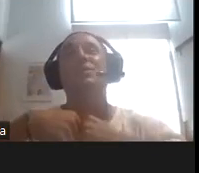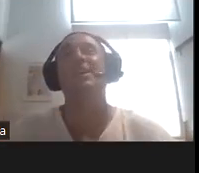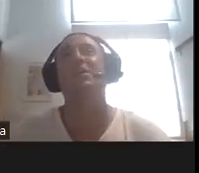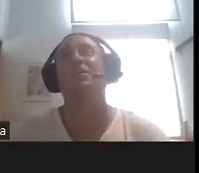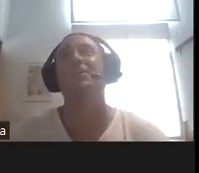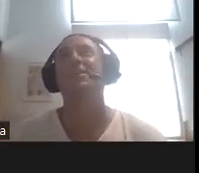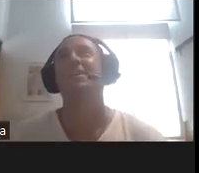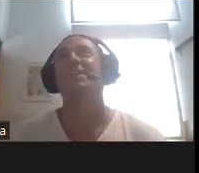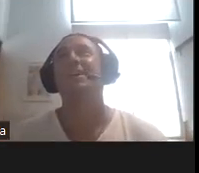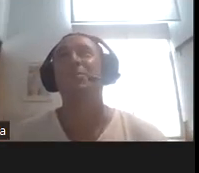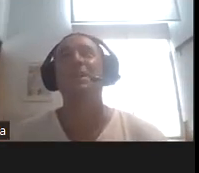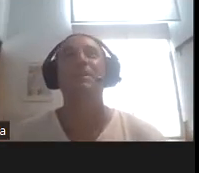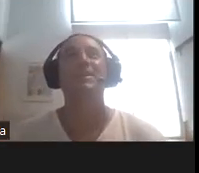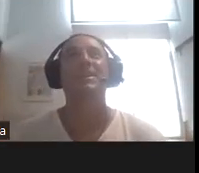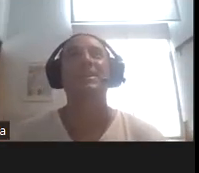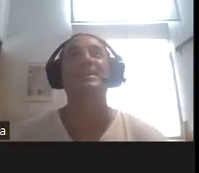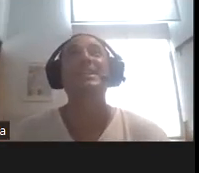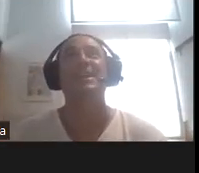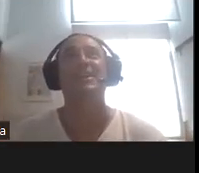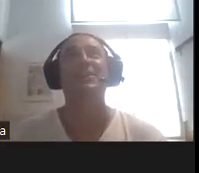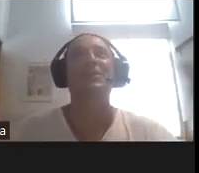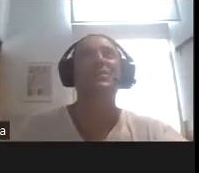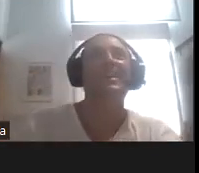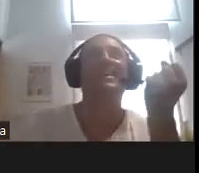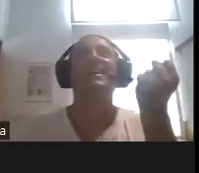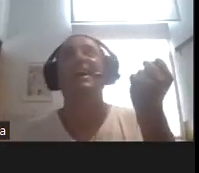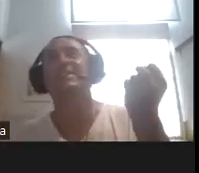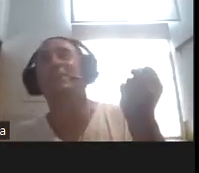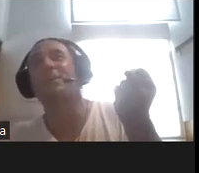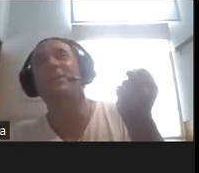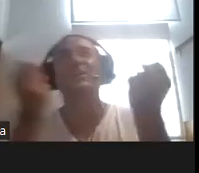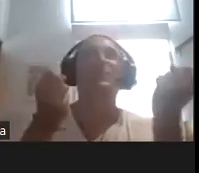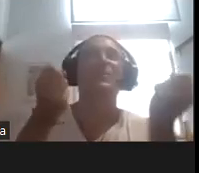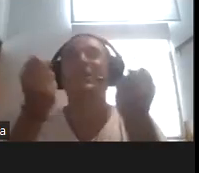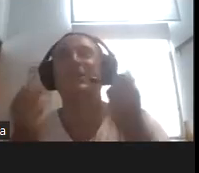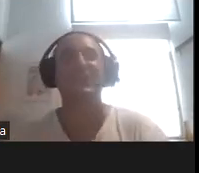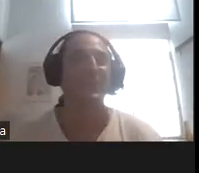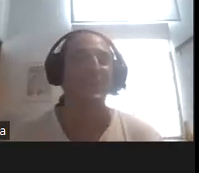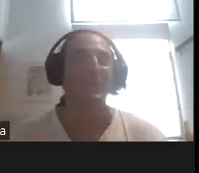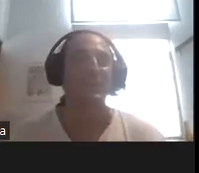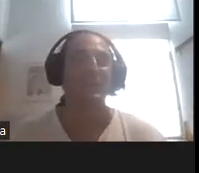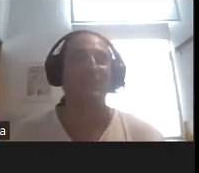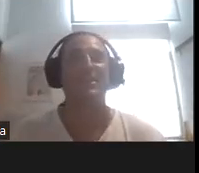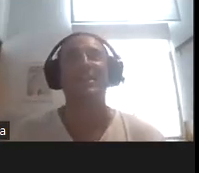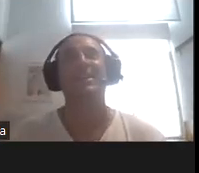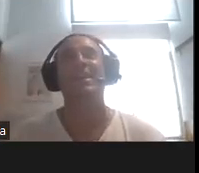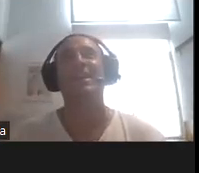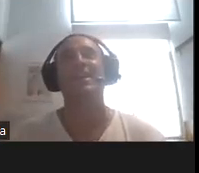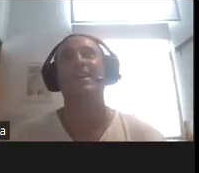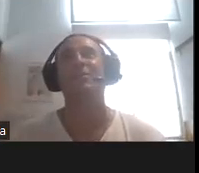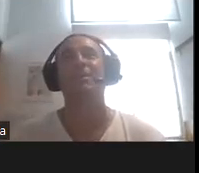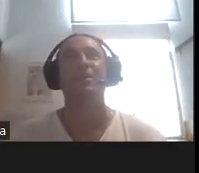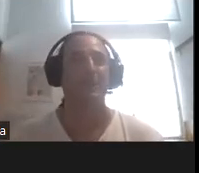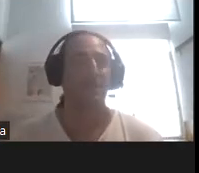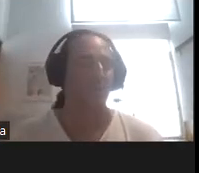se junten. Es como una especie de Tinder, ¿no? De juntar al sector privado y al sector público. No es tan fácil, de verdad